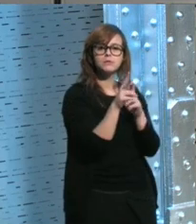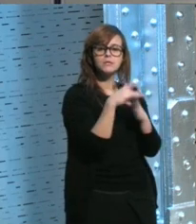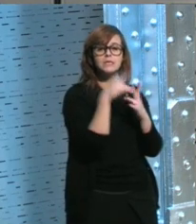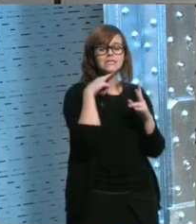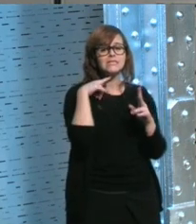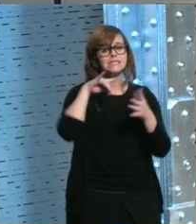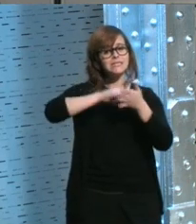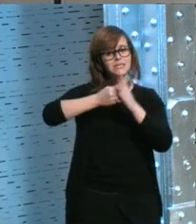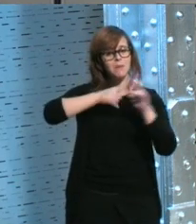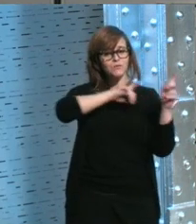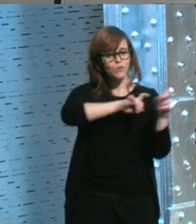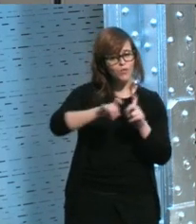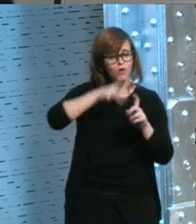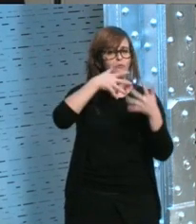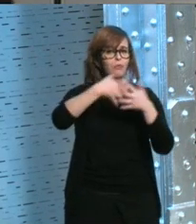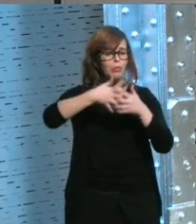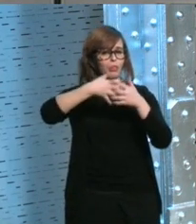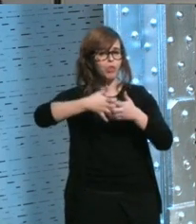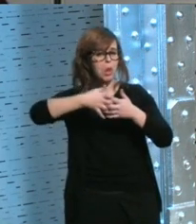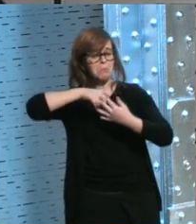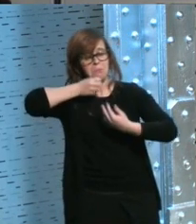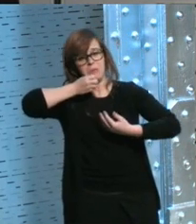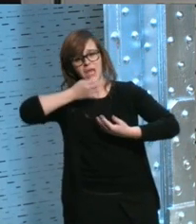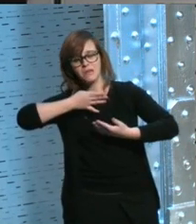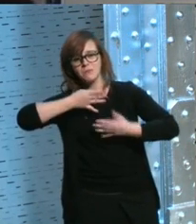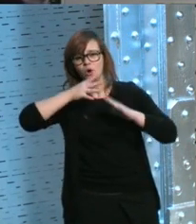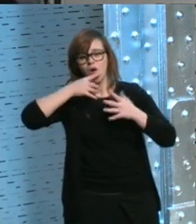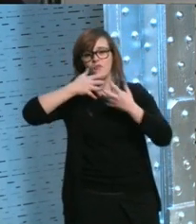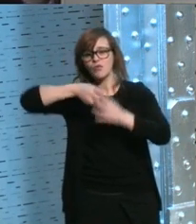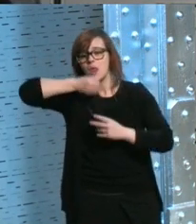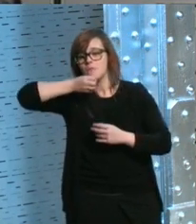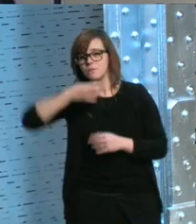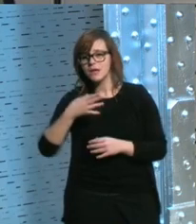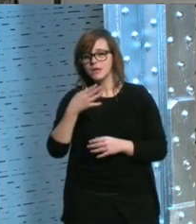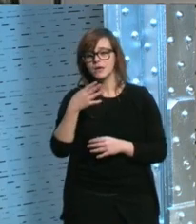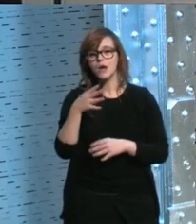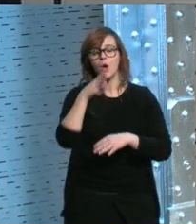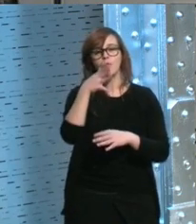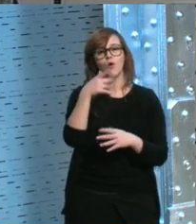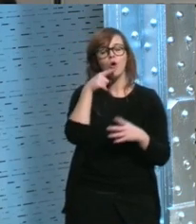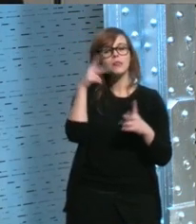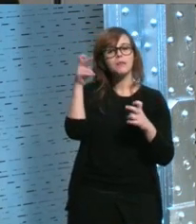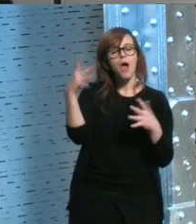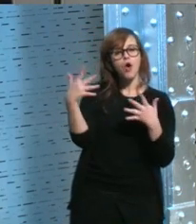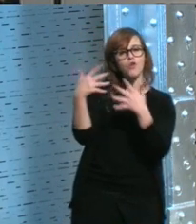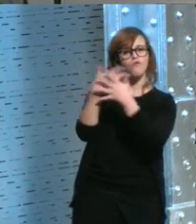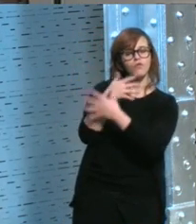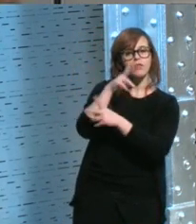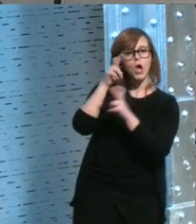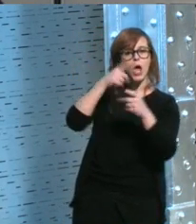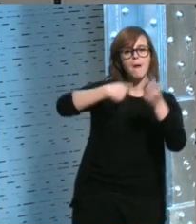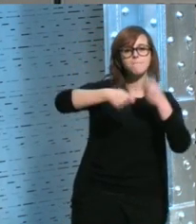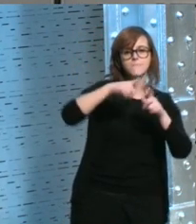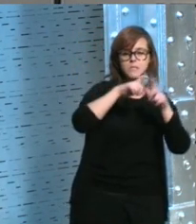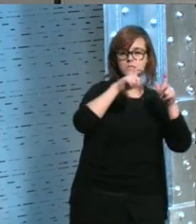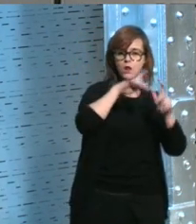de educación que tenemos funciona muy bien, no porque confunde o opone empresarios, gente